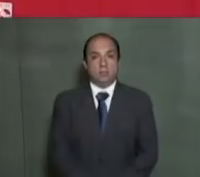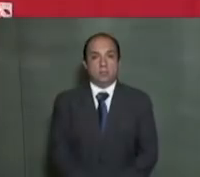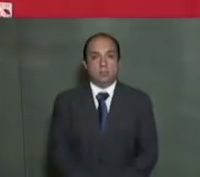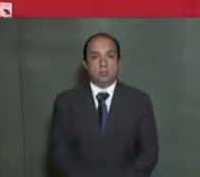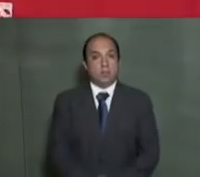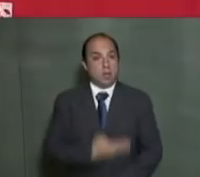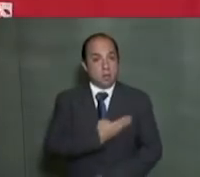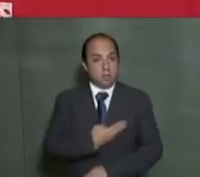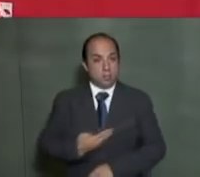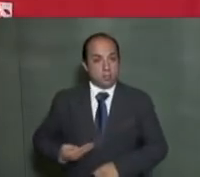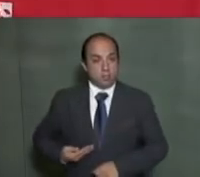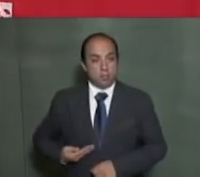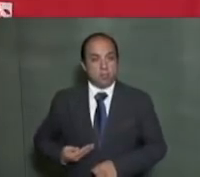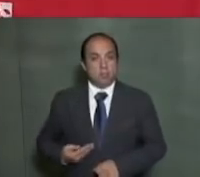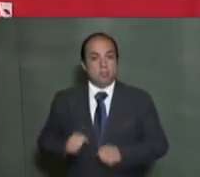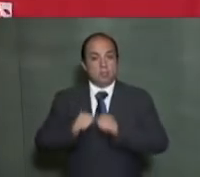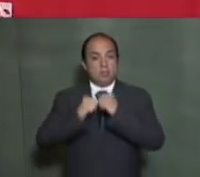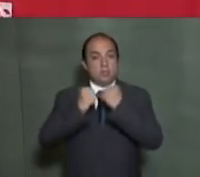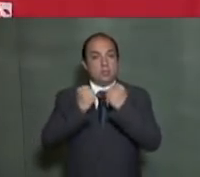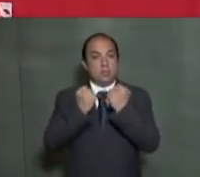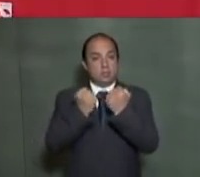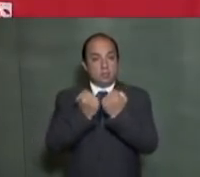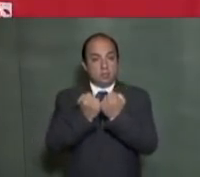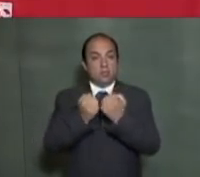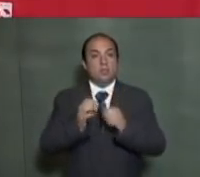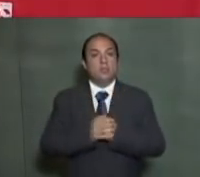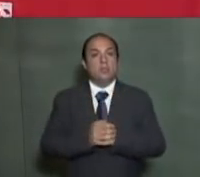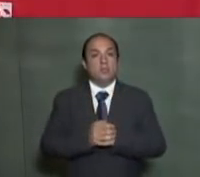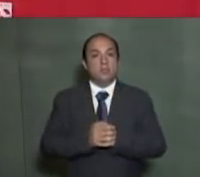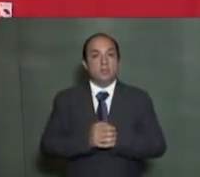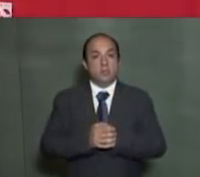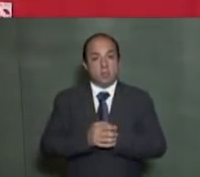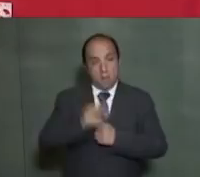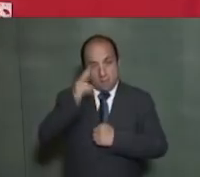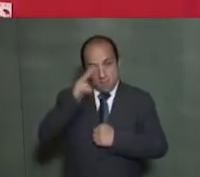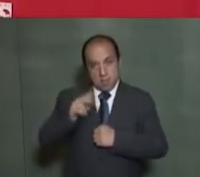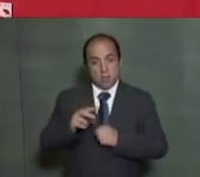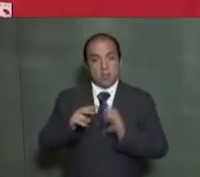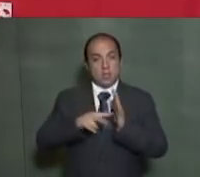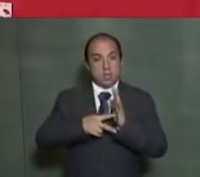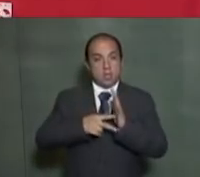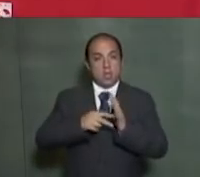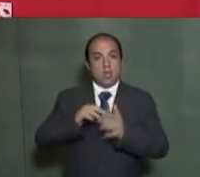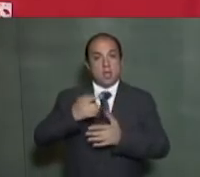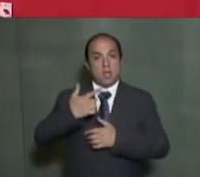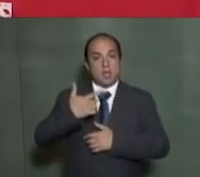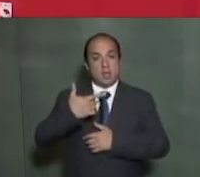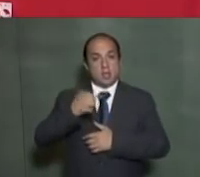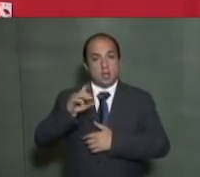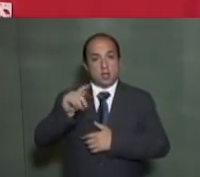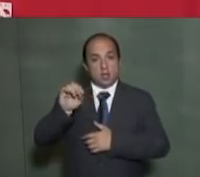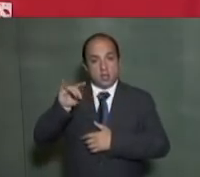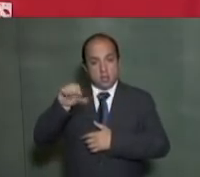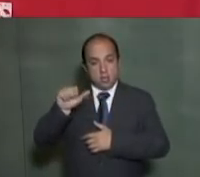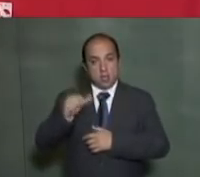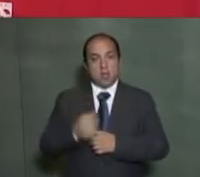El presidente de la Sociedad Mexicana de Ingeniería Geotécnica, maestro en Ingeniería, Roberto Avelar